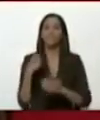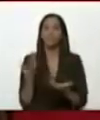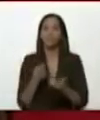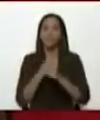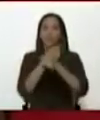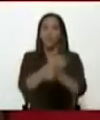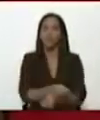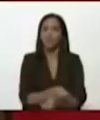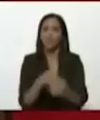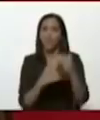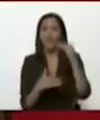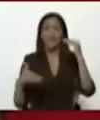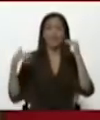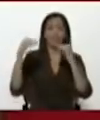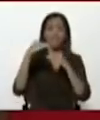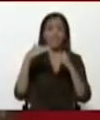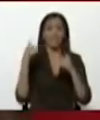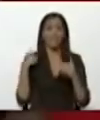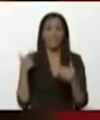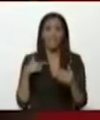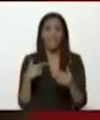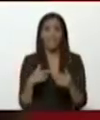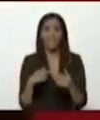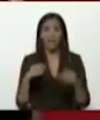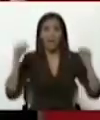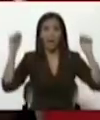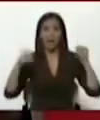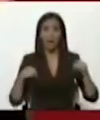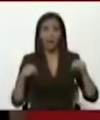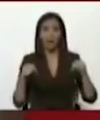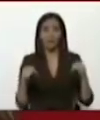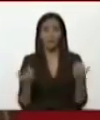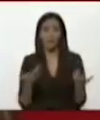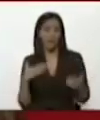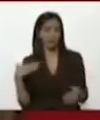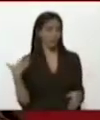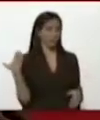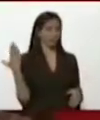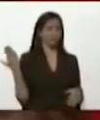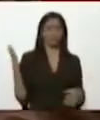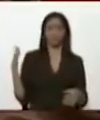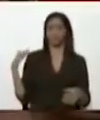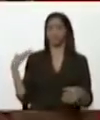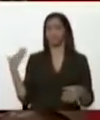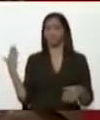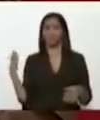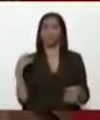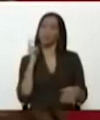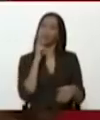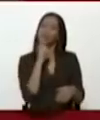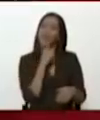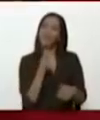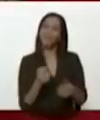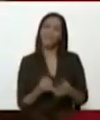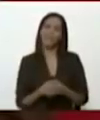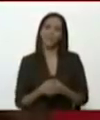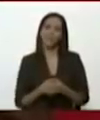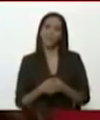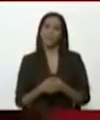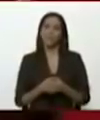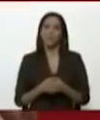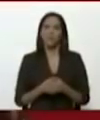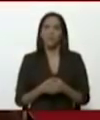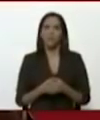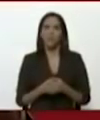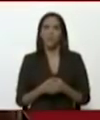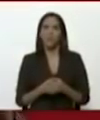ascendió al rango que tiene actualmente, que él ostenta en la, ¿cómo es que le dicen?